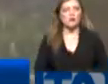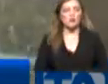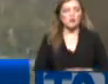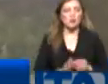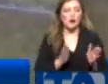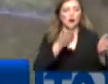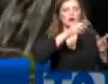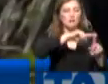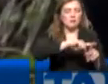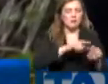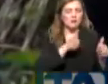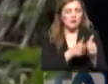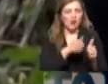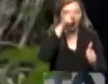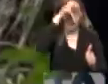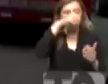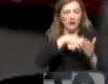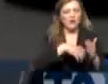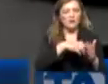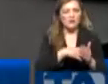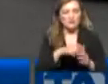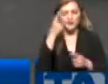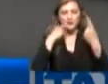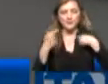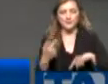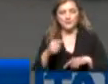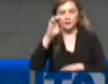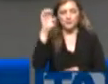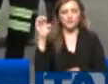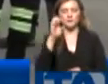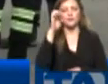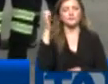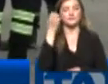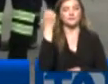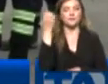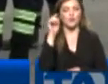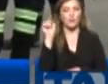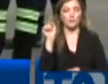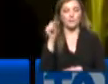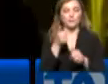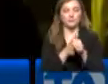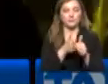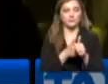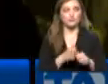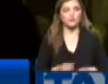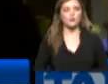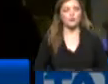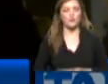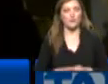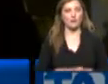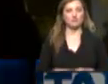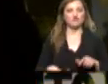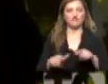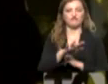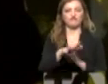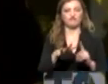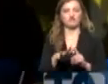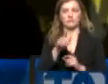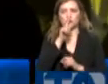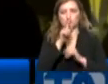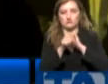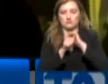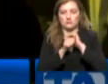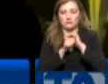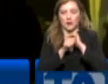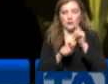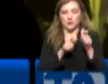enterrados a un lado de las minas, mientras que los heridos fueron trasladados a casas de salud cercanas. En Buenos Aires existe un ambiente de hermetismo